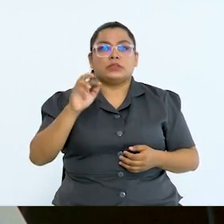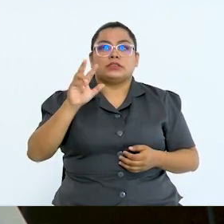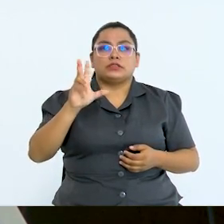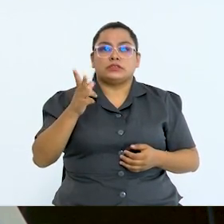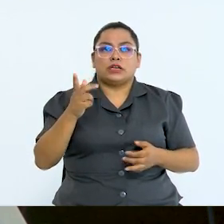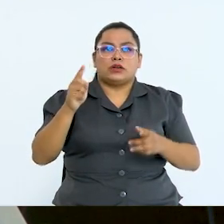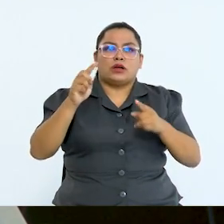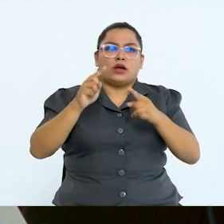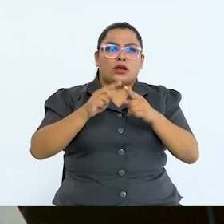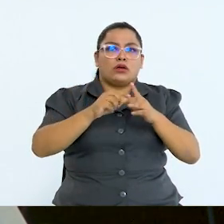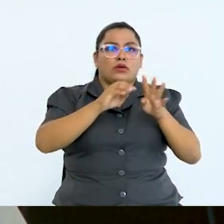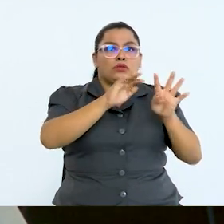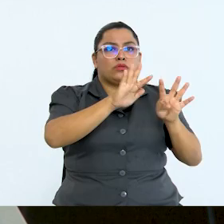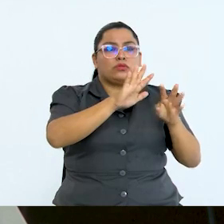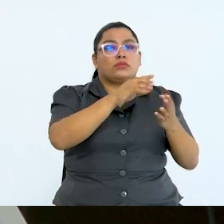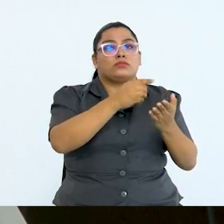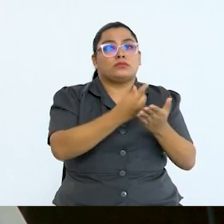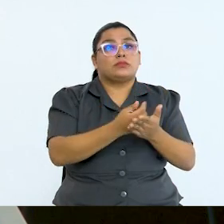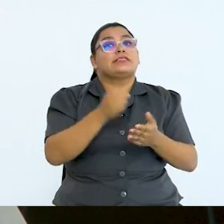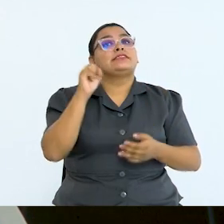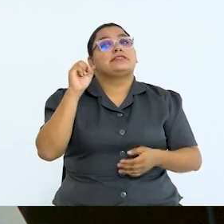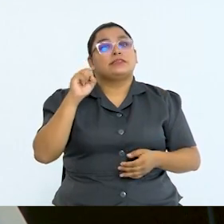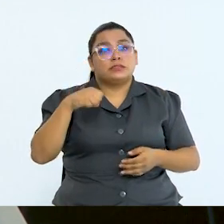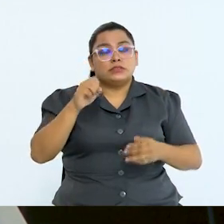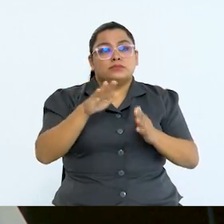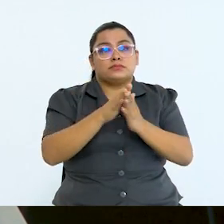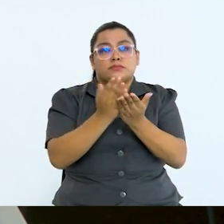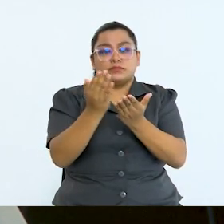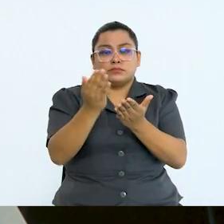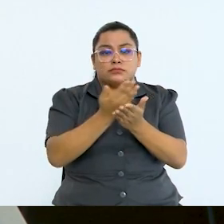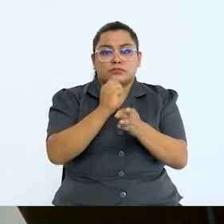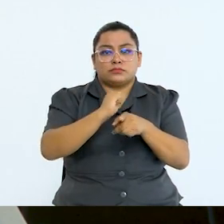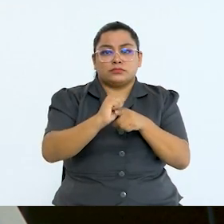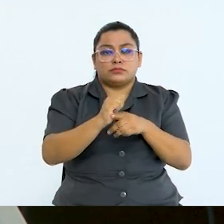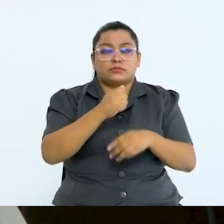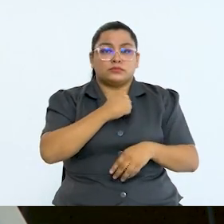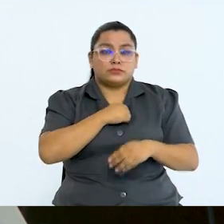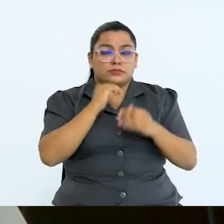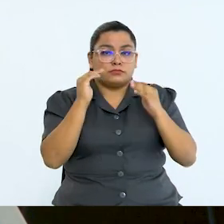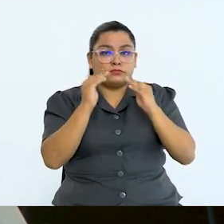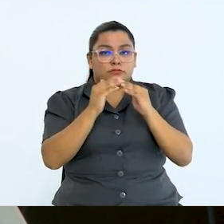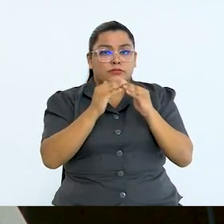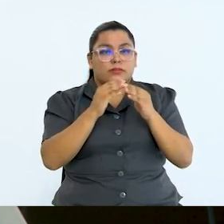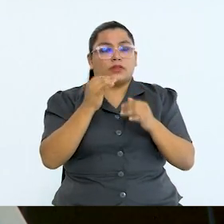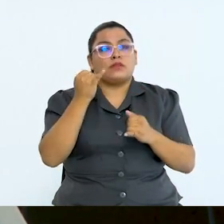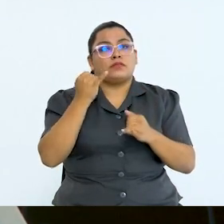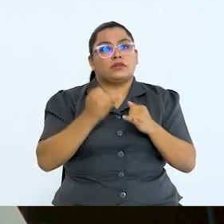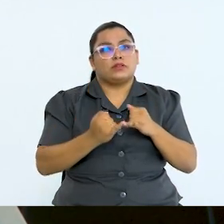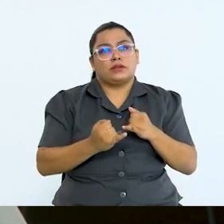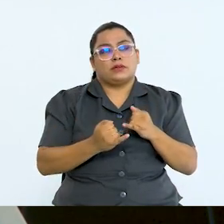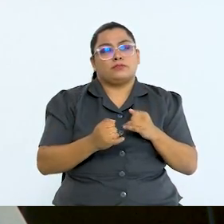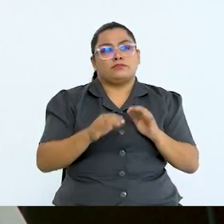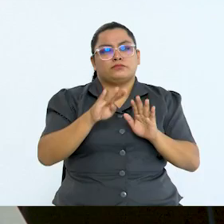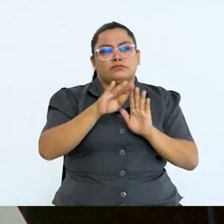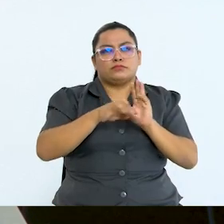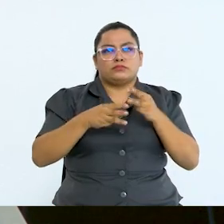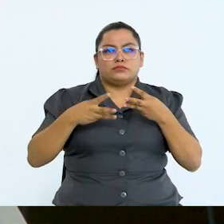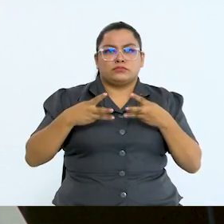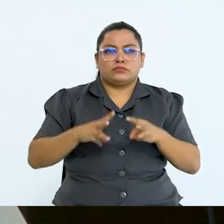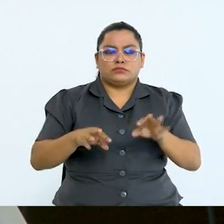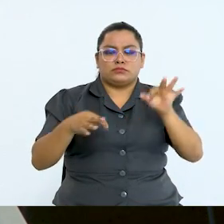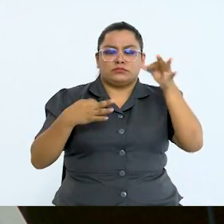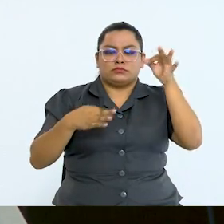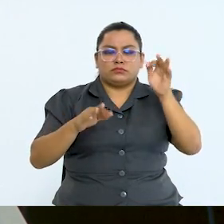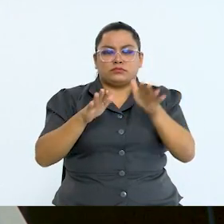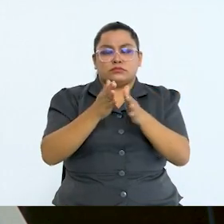noveno grado sí se cuenta con un cuaderno de ejercicio que es la tarea en casa. Finalmente, la guía metodológica incluye las